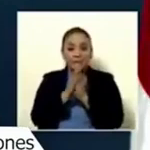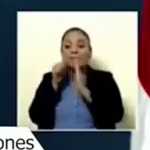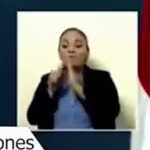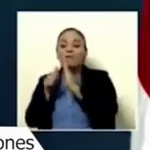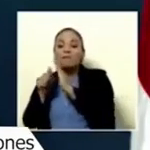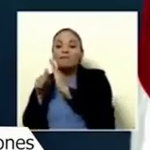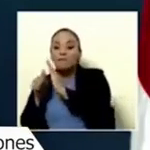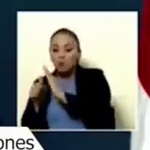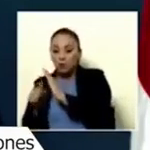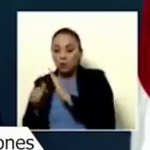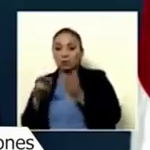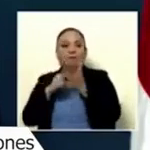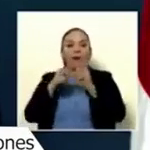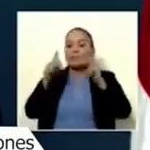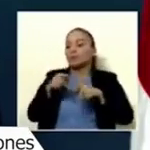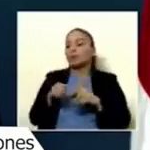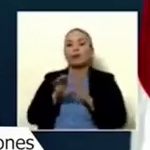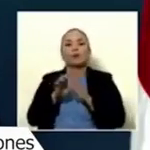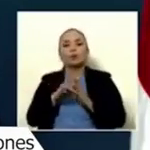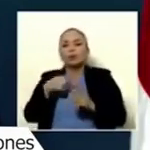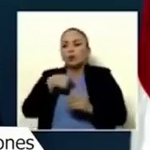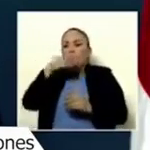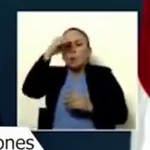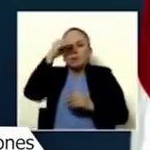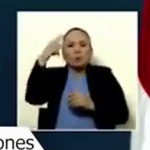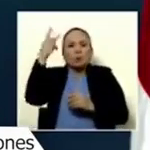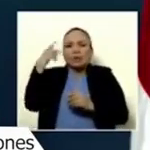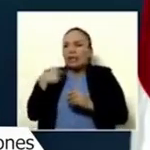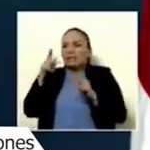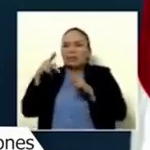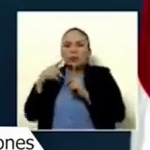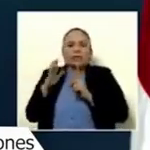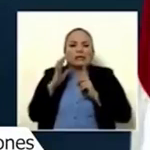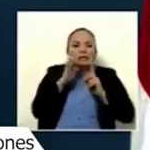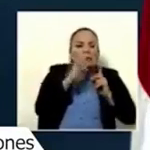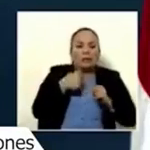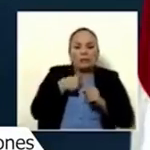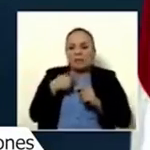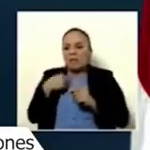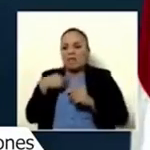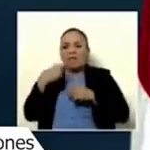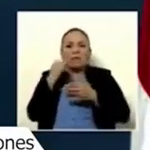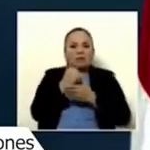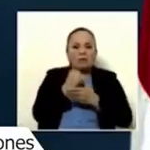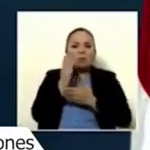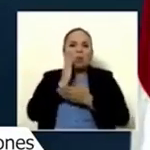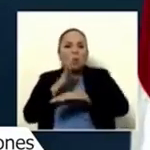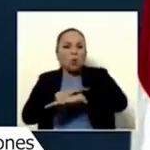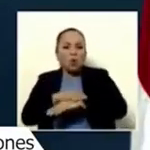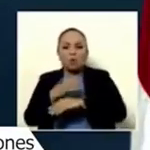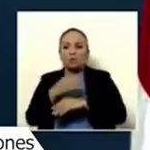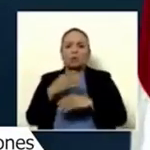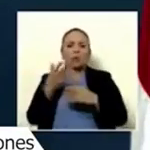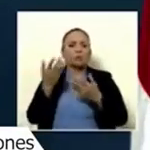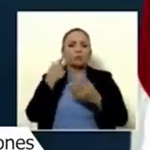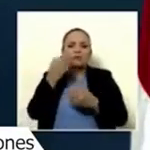de ese me andan persiguiendo por mis opiniones políticas, me van a meter en la cárcel, o por mi color, o por mi raza, o por mi